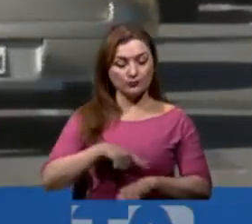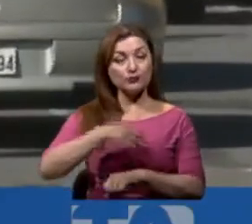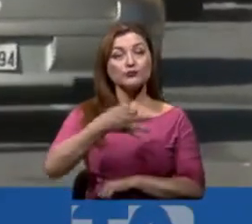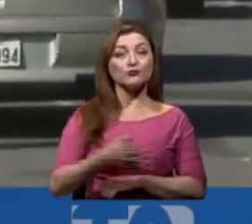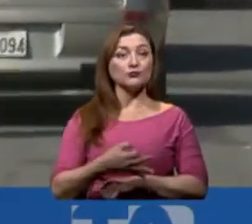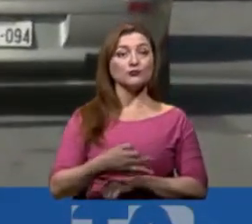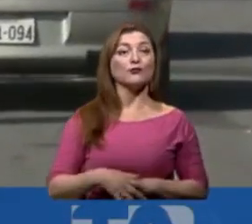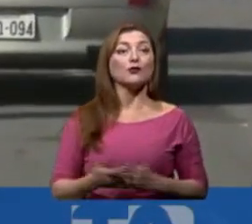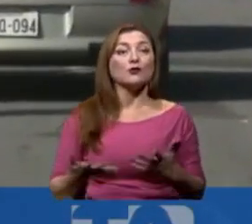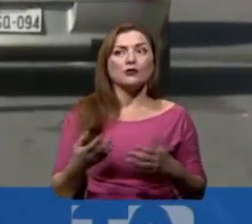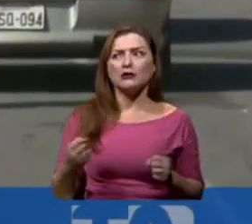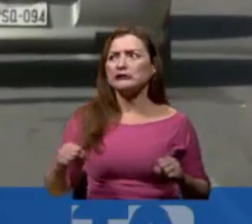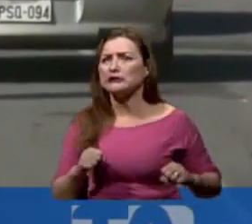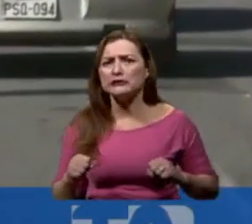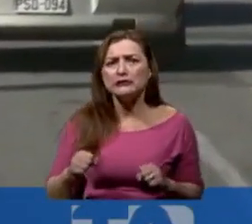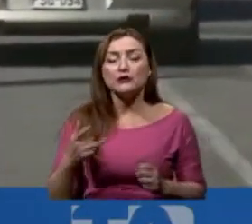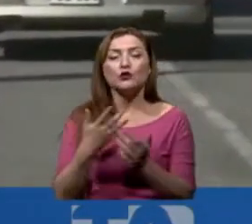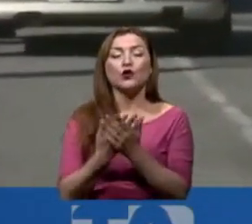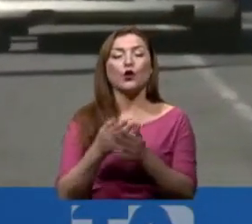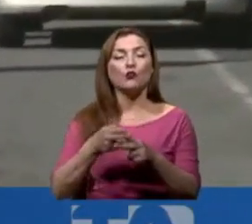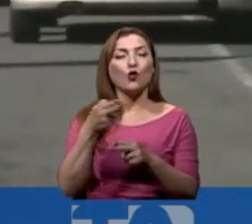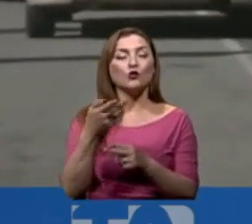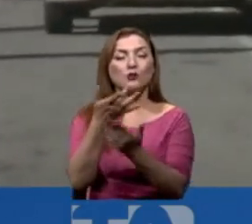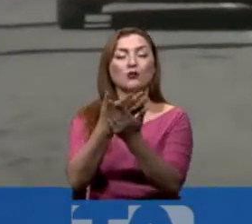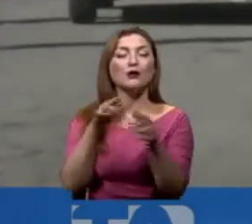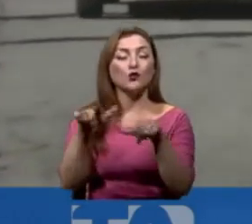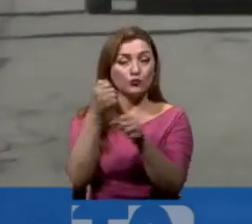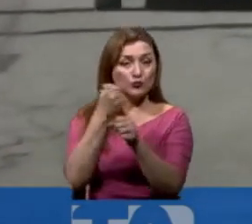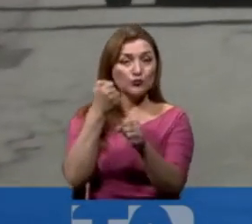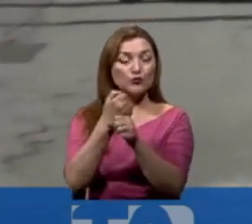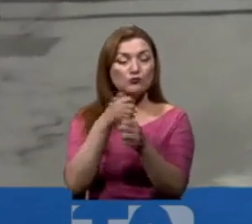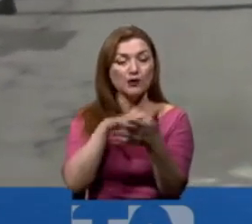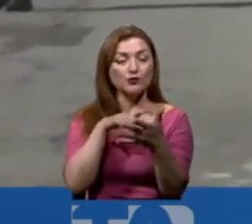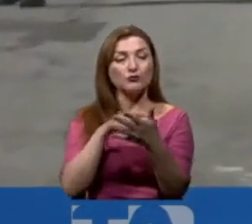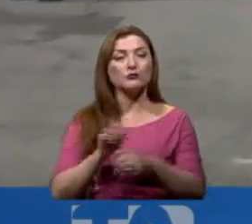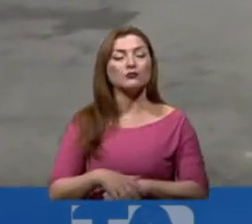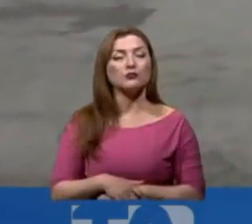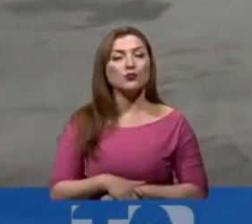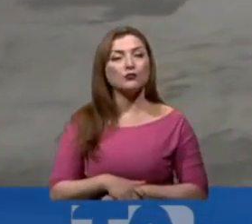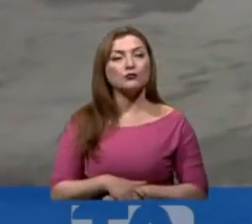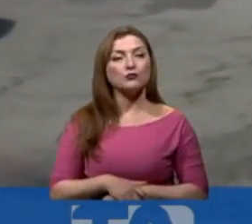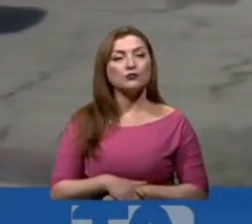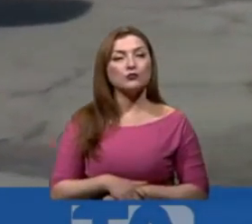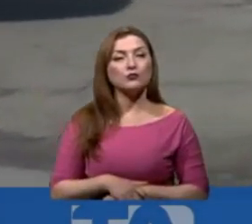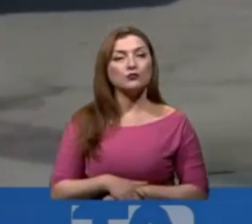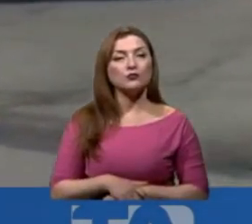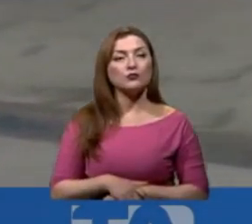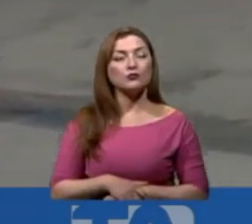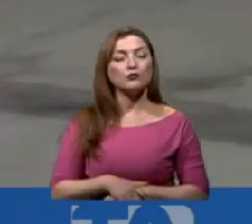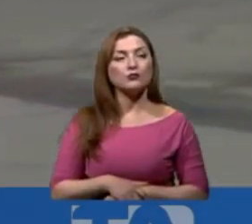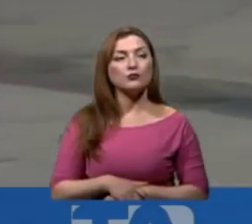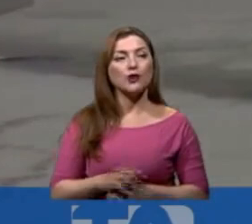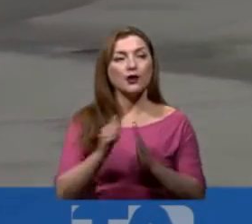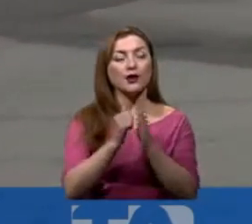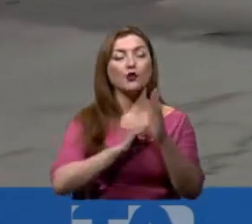de sus casas, no estar en el apuro de que necesito llegar pronto a mi lugar de trabajo, a mi lugar de estudio, salir con tiempo. Nosotros lo que vamos a hacer con la Agencia Metropolitana